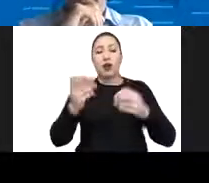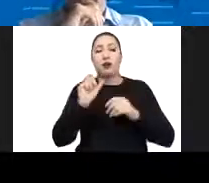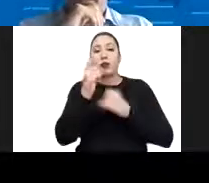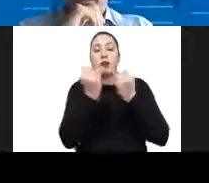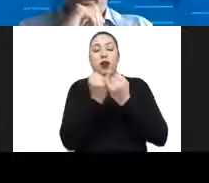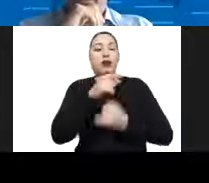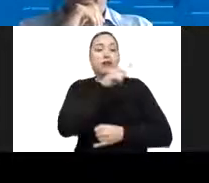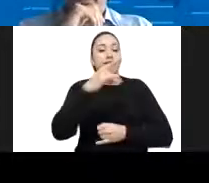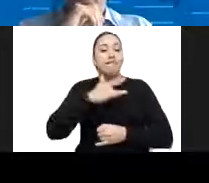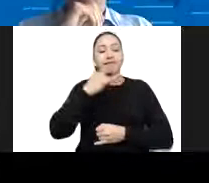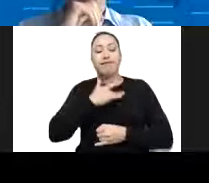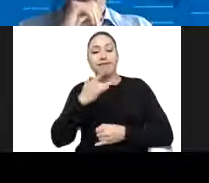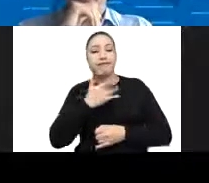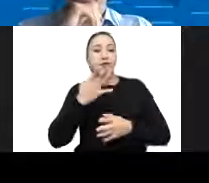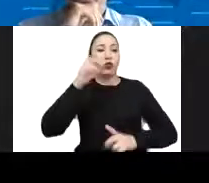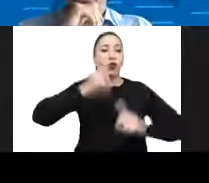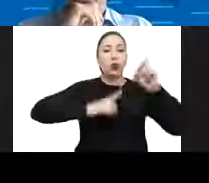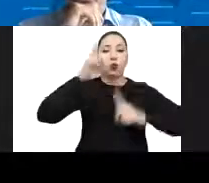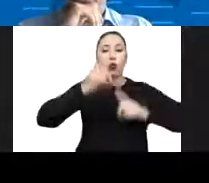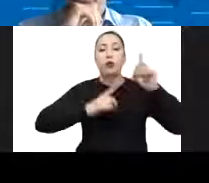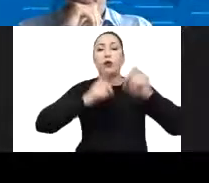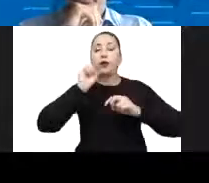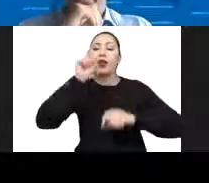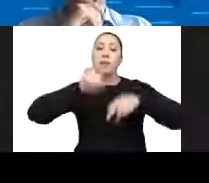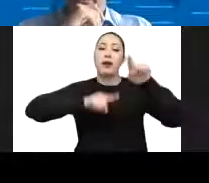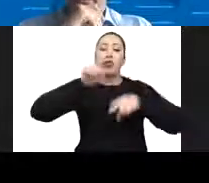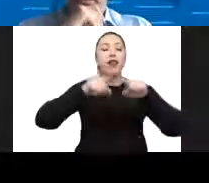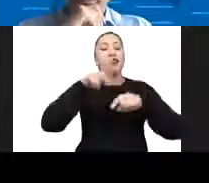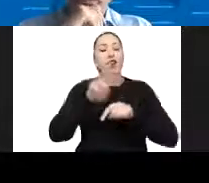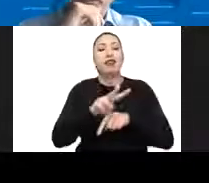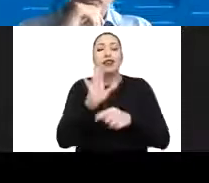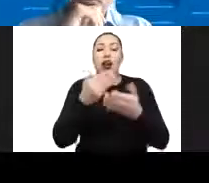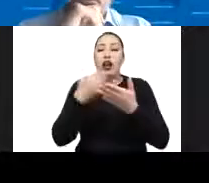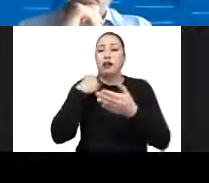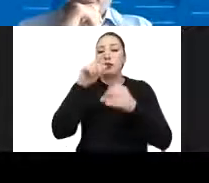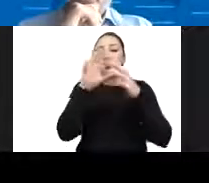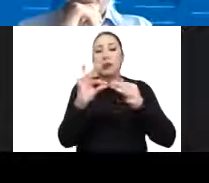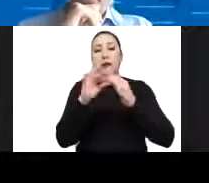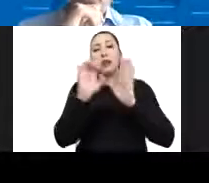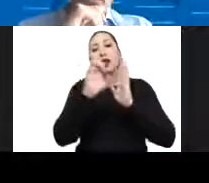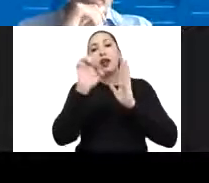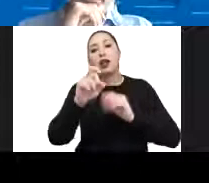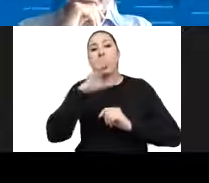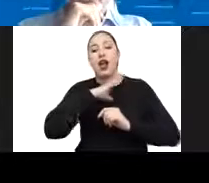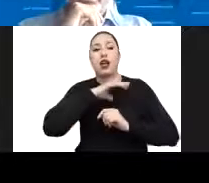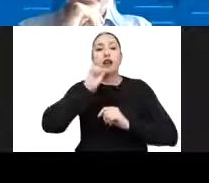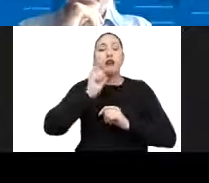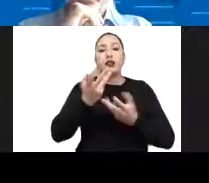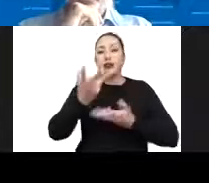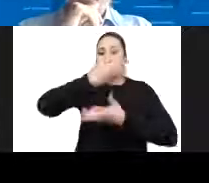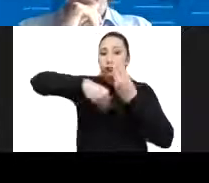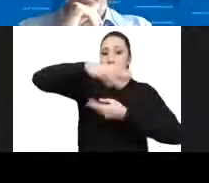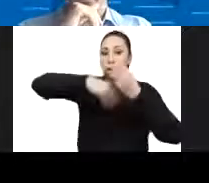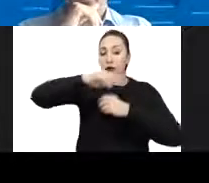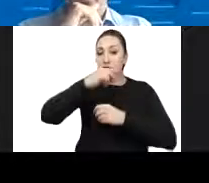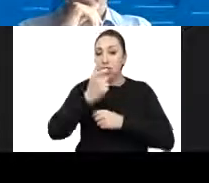también reflejada en muchos aspectos críticos, como mencioné anteriormente, ¿no? Crecimiento económico, no sabemos qué tipo de